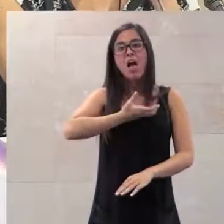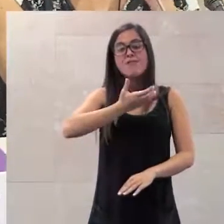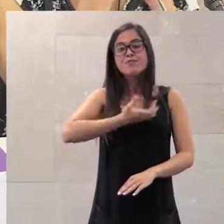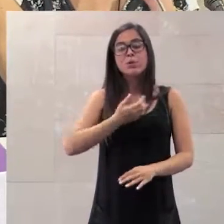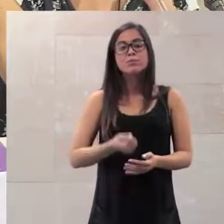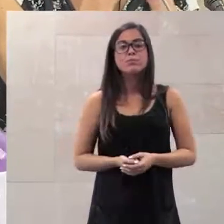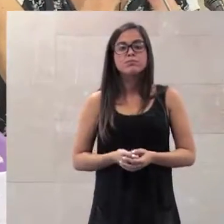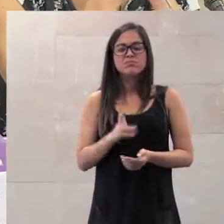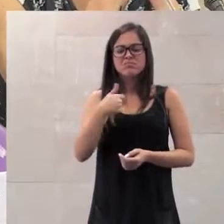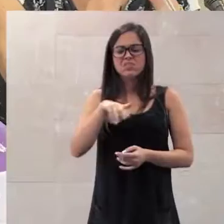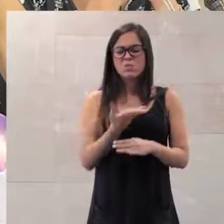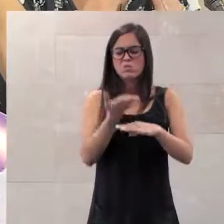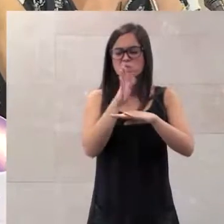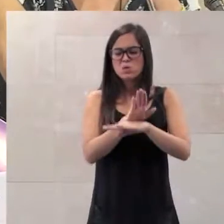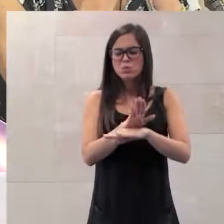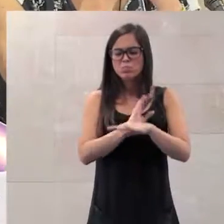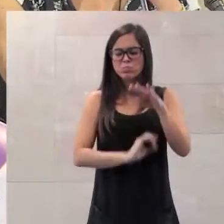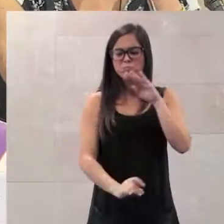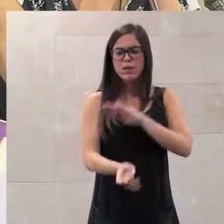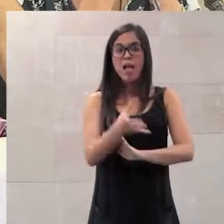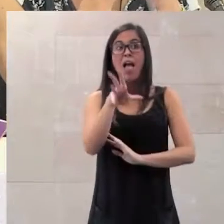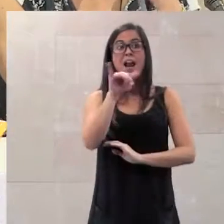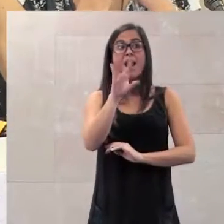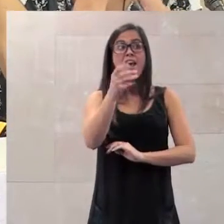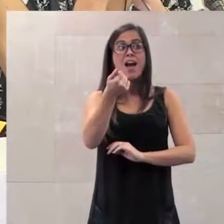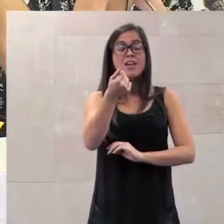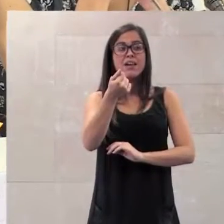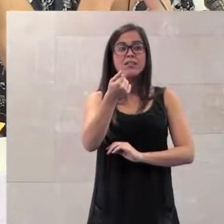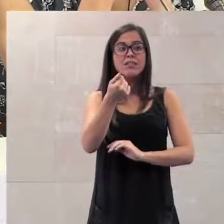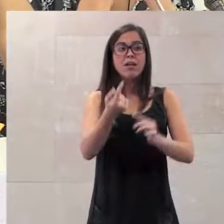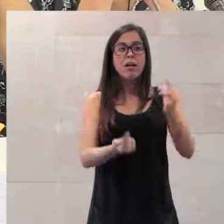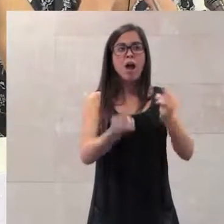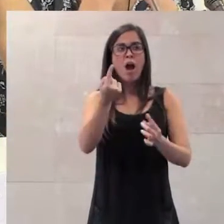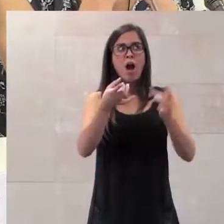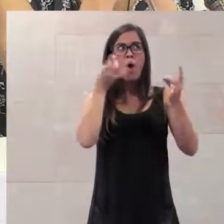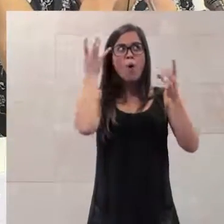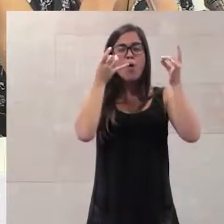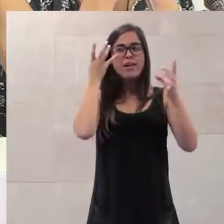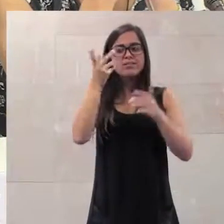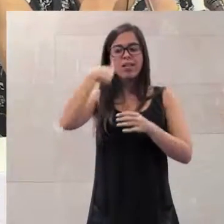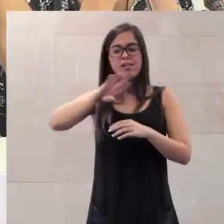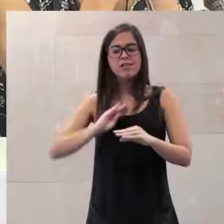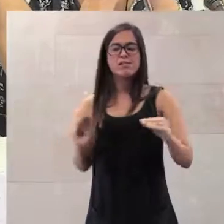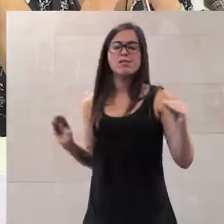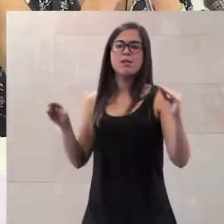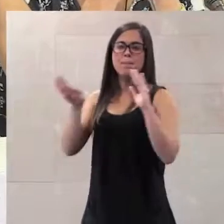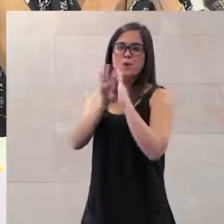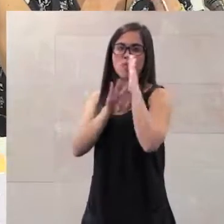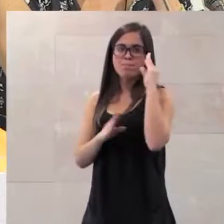En ese sentido, esta propuesta que nace Laia tiene alguna de las actividades que tenemos en nuestra programación,